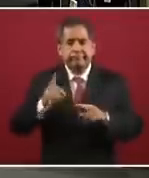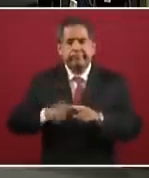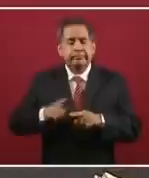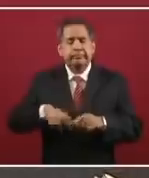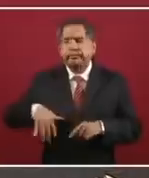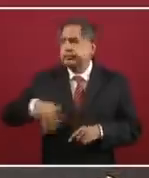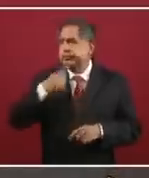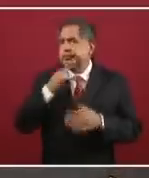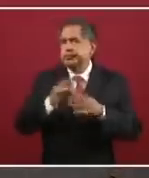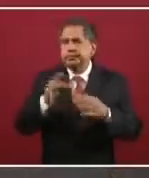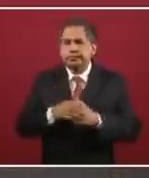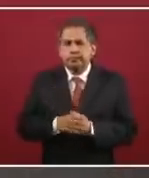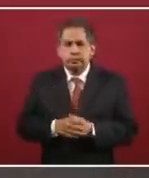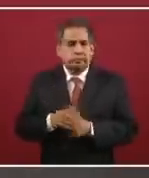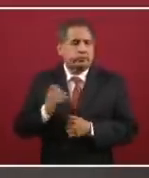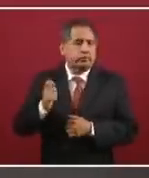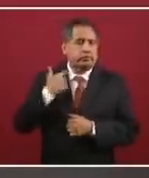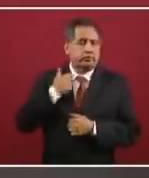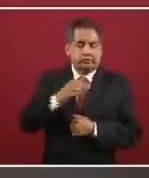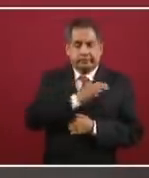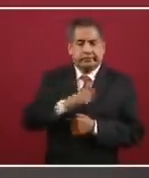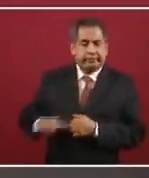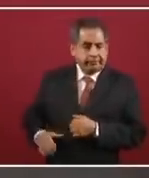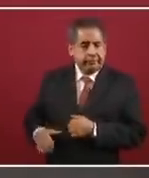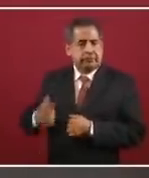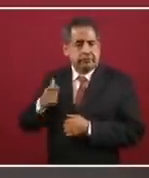yo como candidato en las plazas.